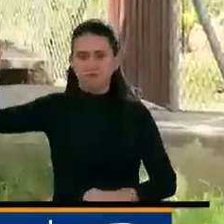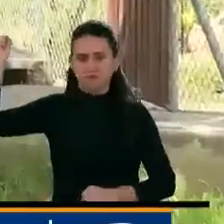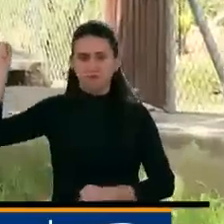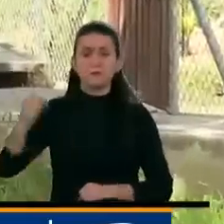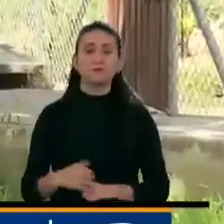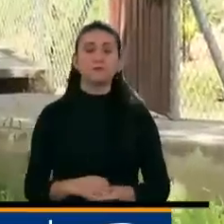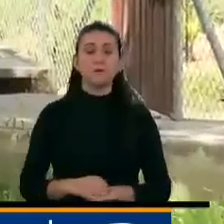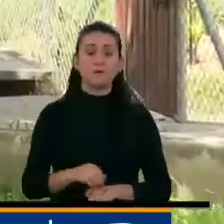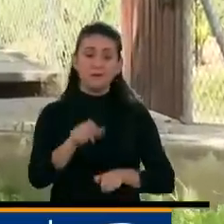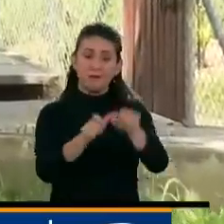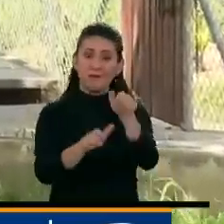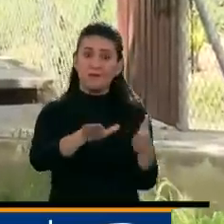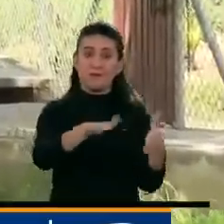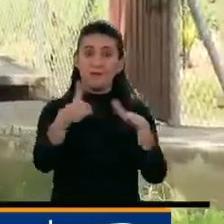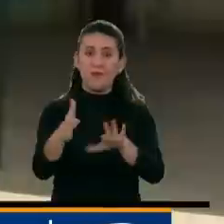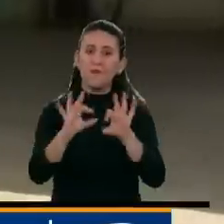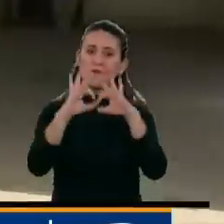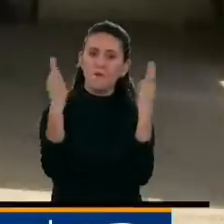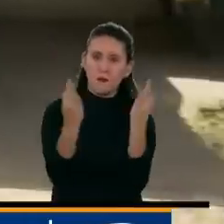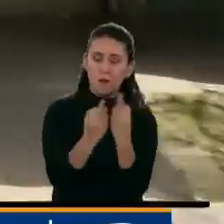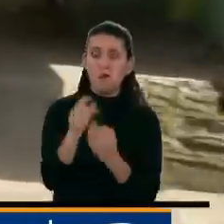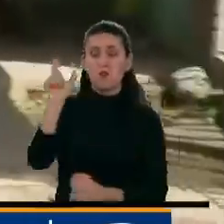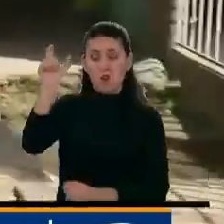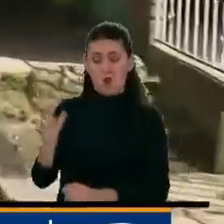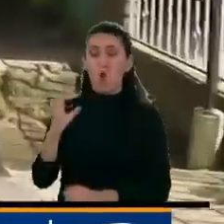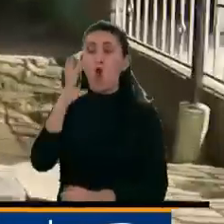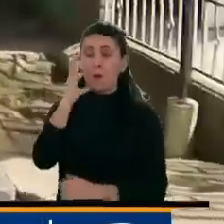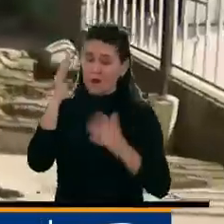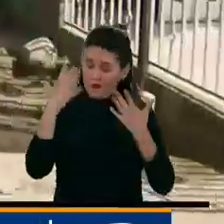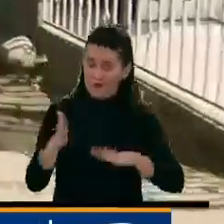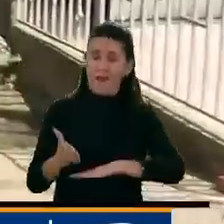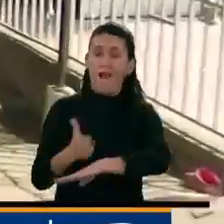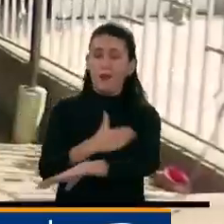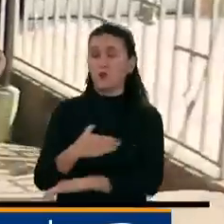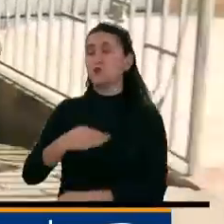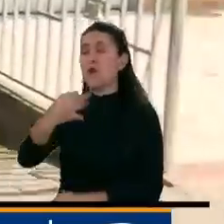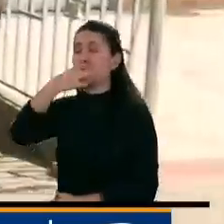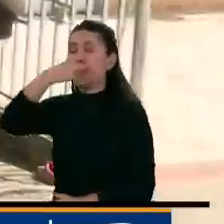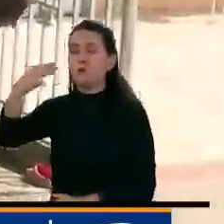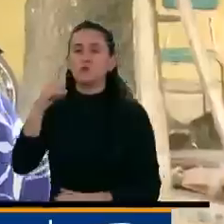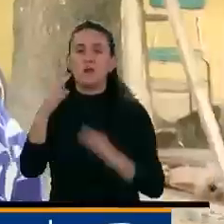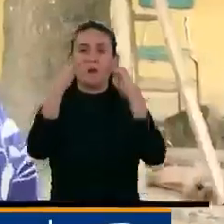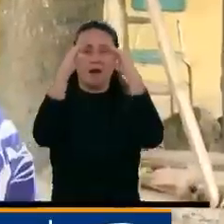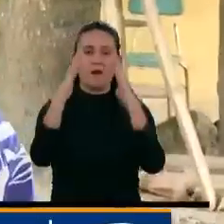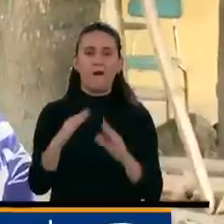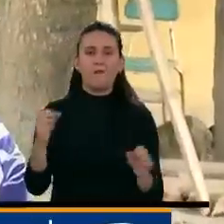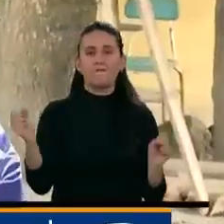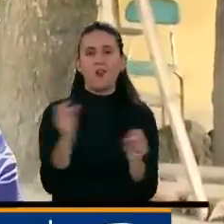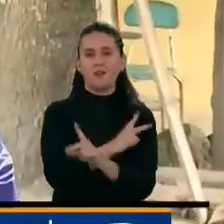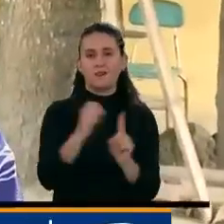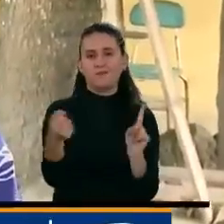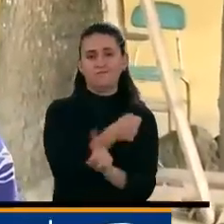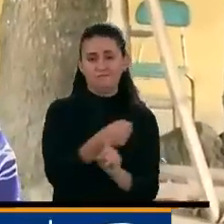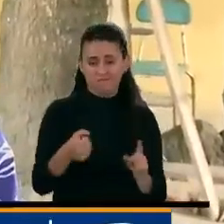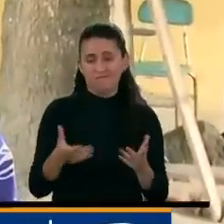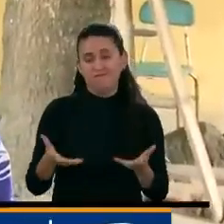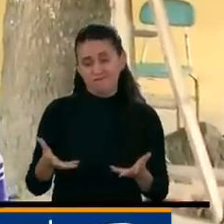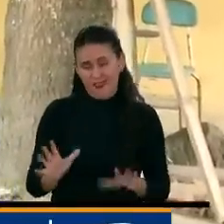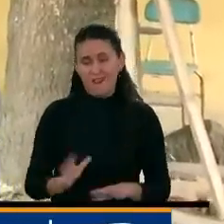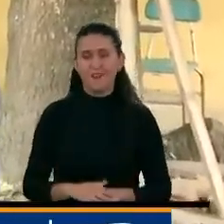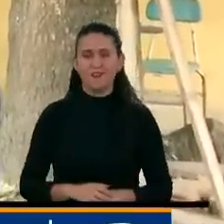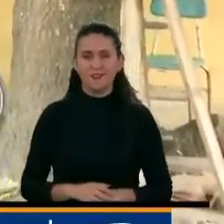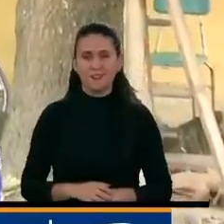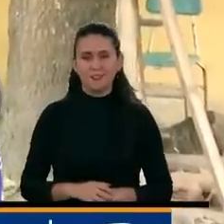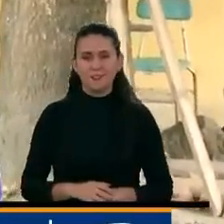familiares de las víctimas aseguraron que este hombre ya había sido denunciado por violencia intrafamiliar se tiene conocimiento de que en algún momento